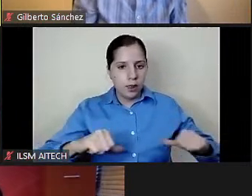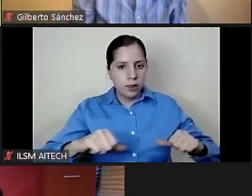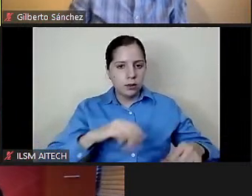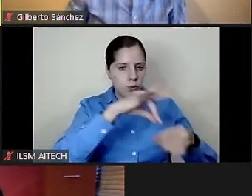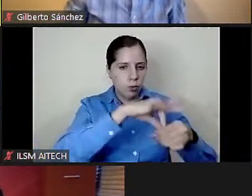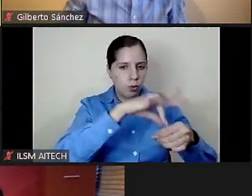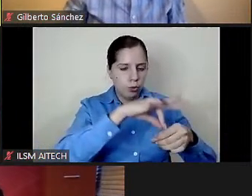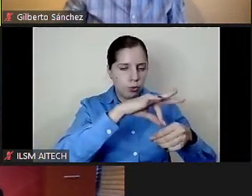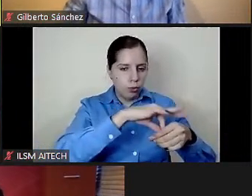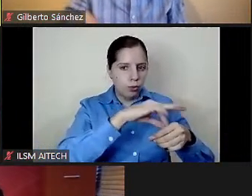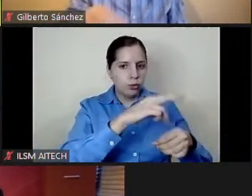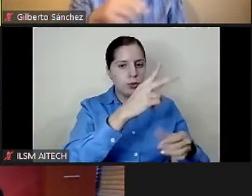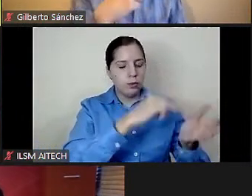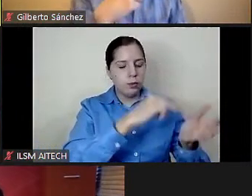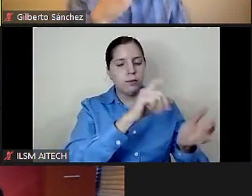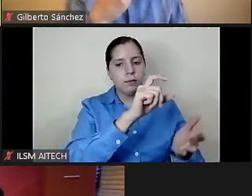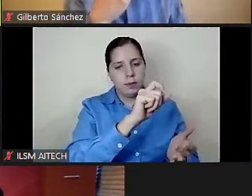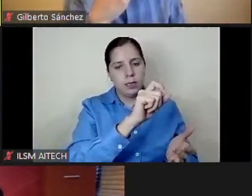proceso electoral local